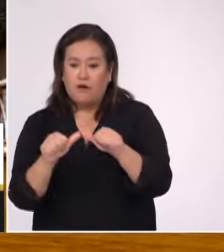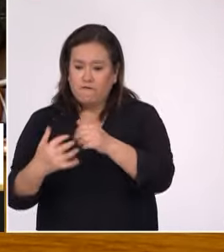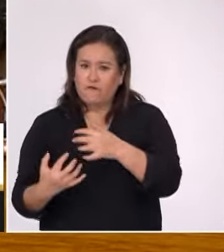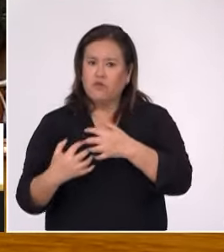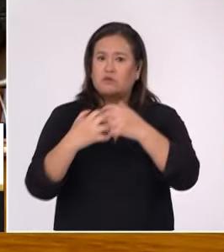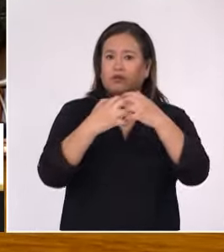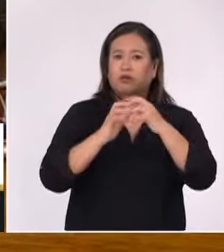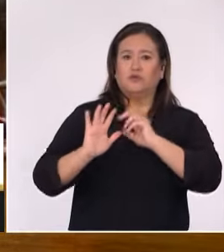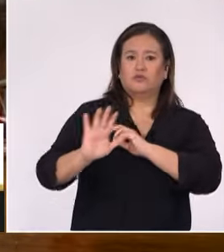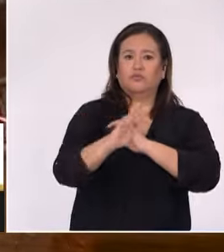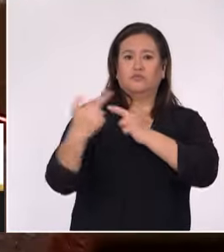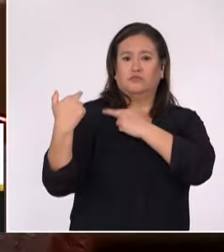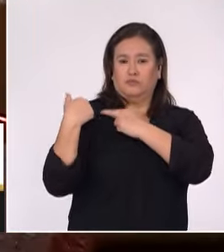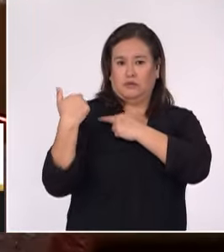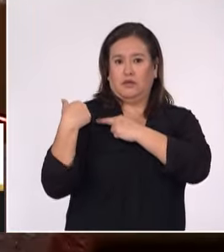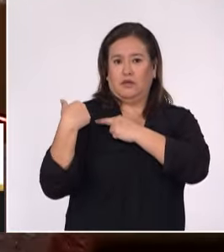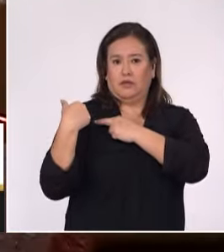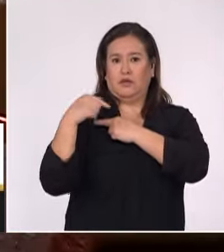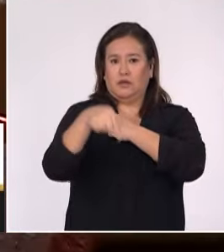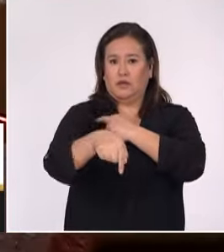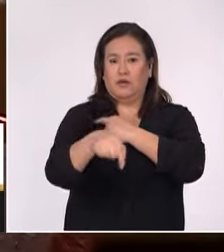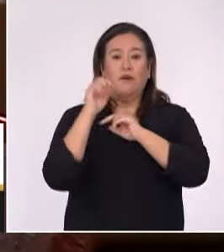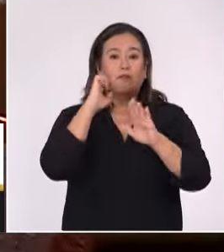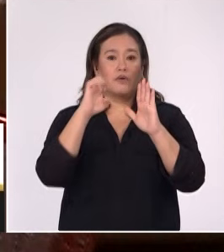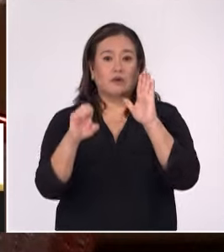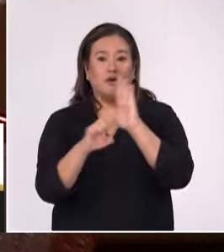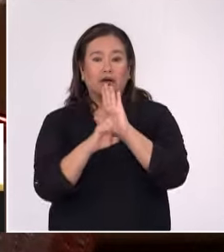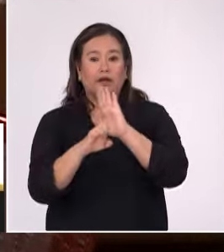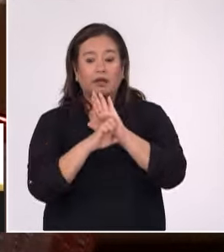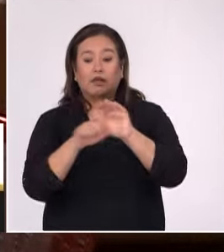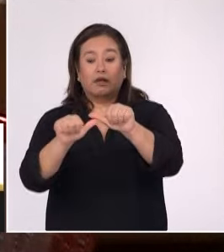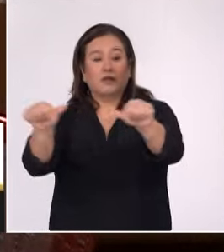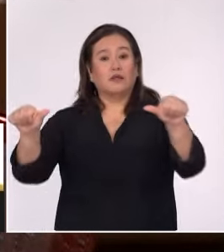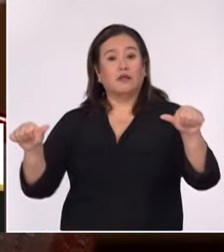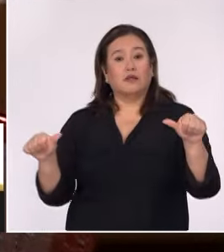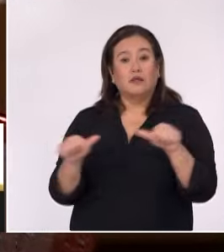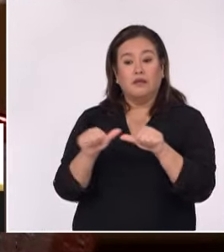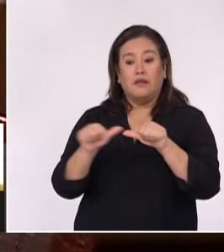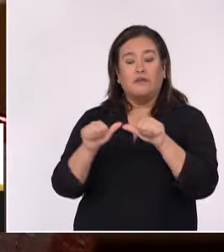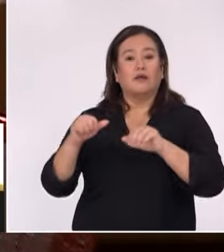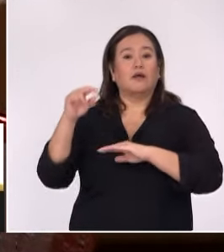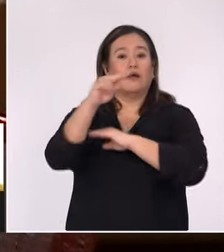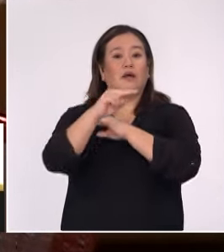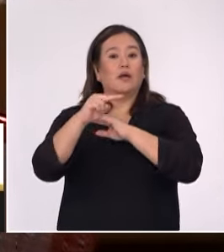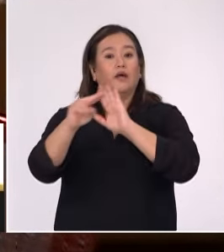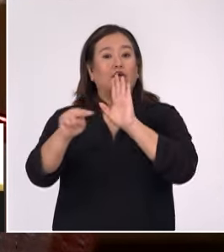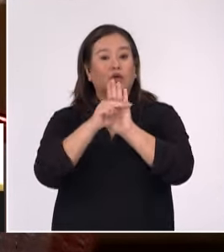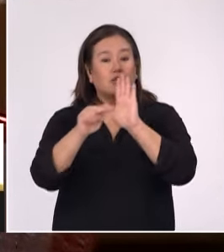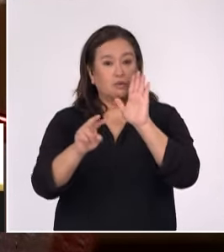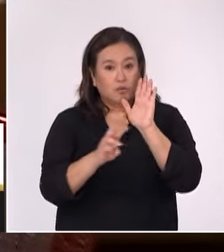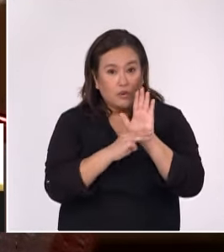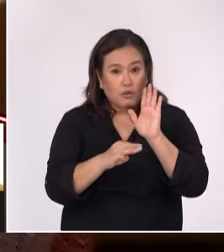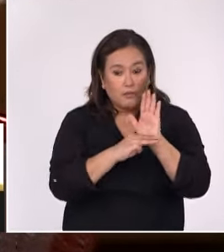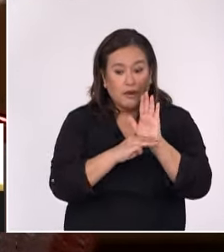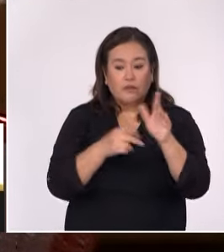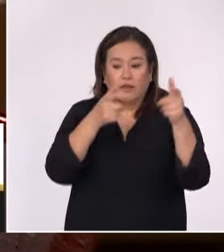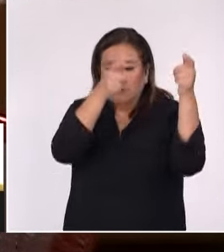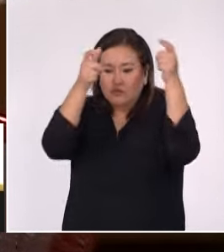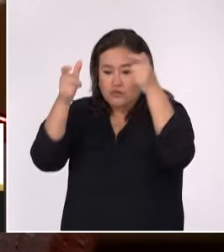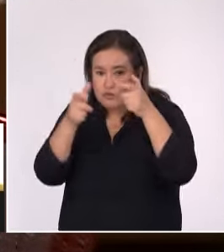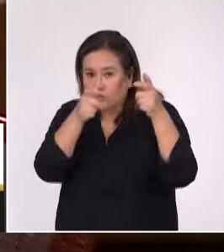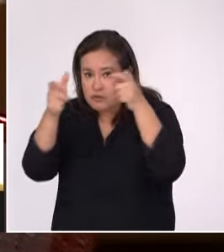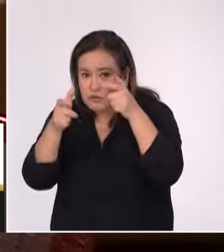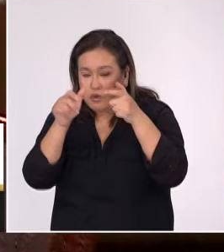principales, especialmente la de rectoría sectorial, normativa, de promoción, de supervisión